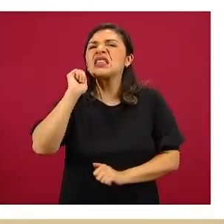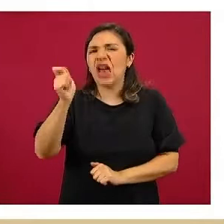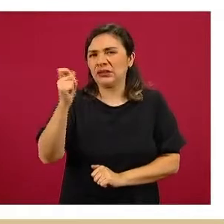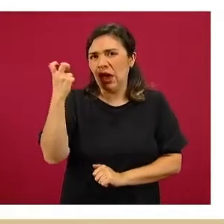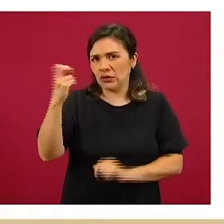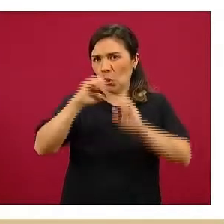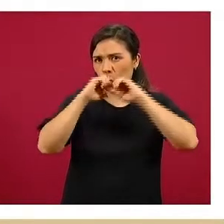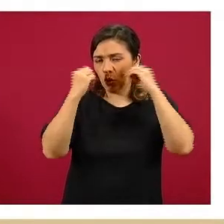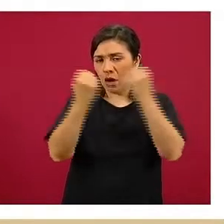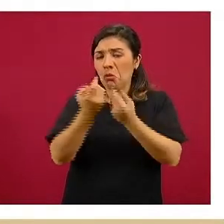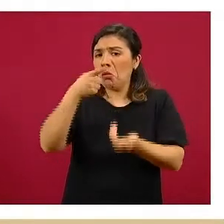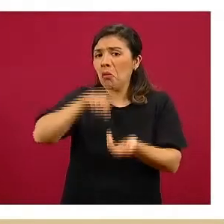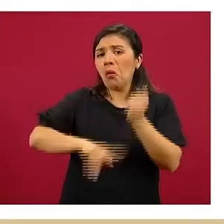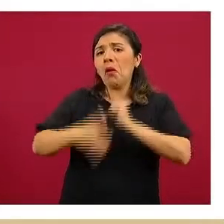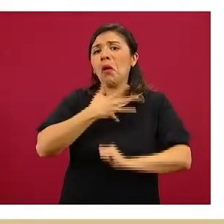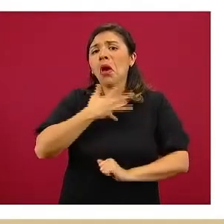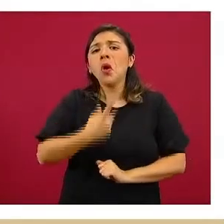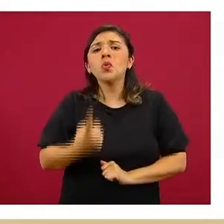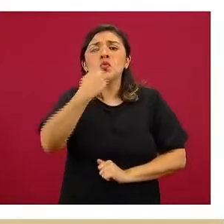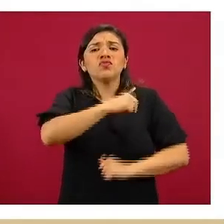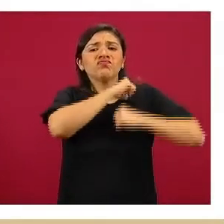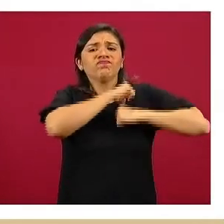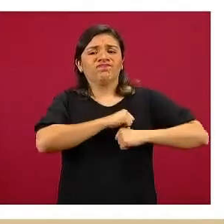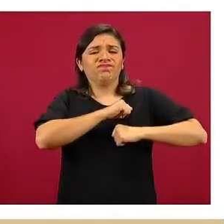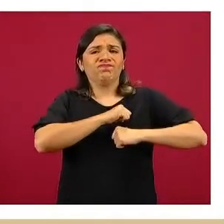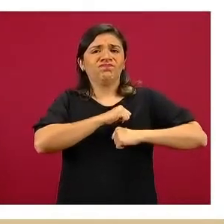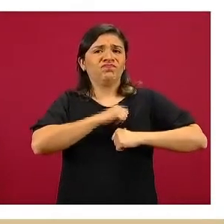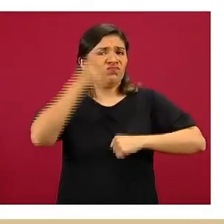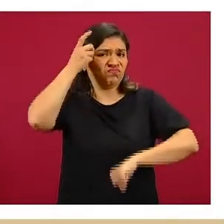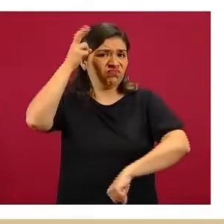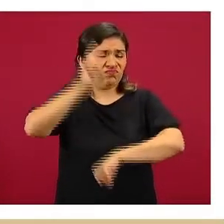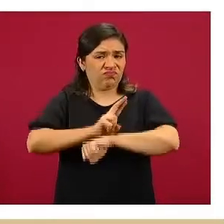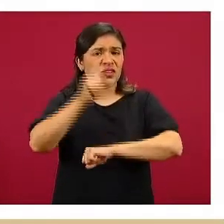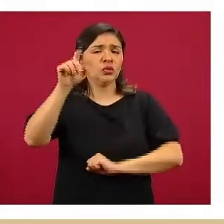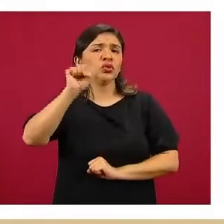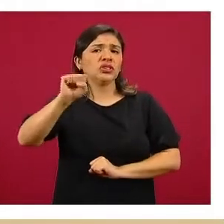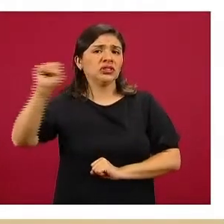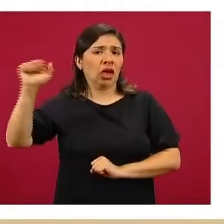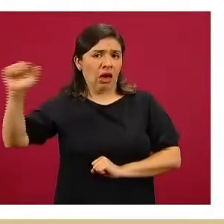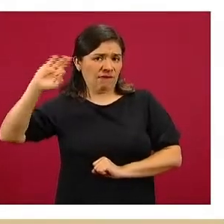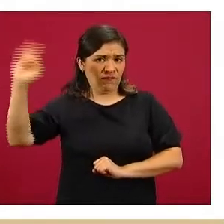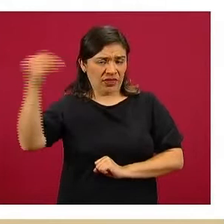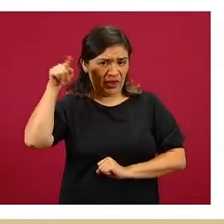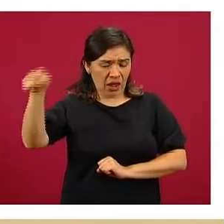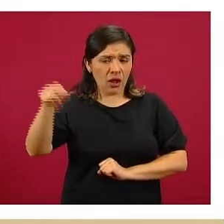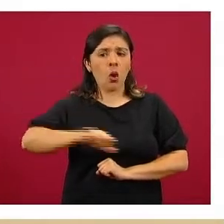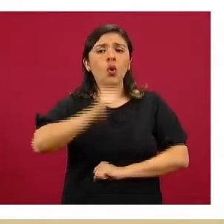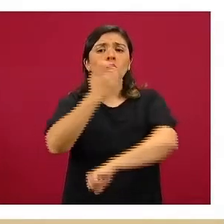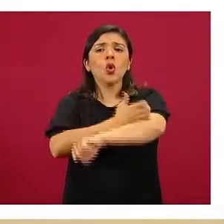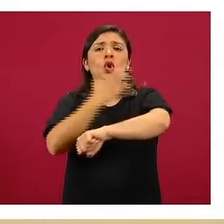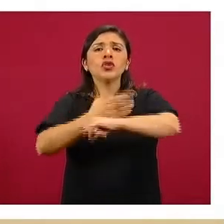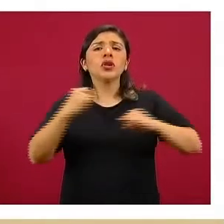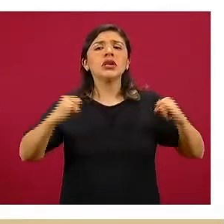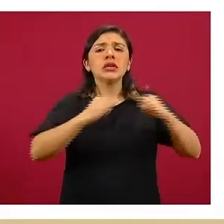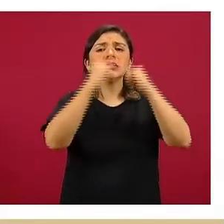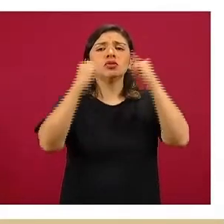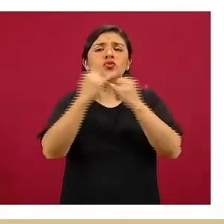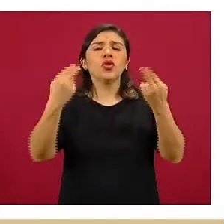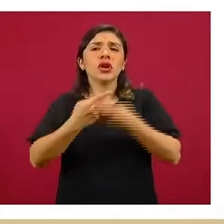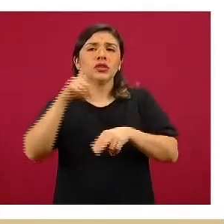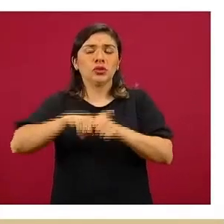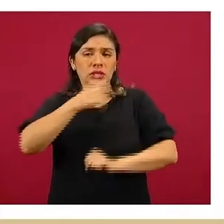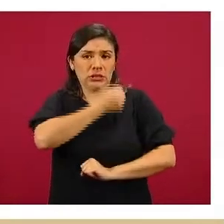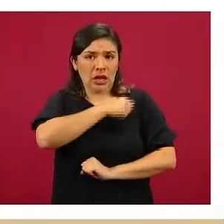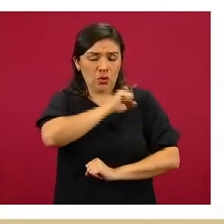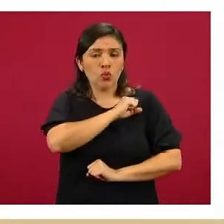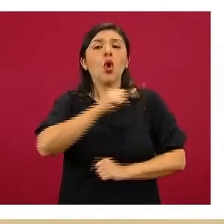está conformada por un órgano rector de la Secretaría de Salud Federal, la Coordinación de Institutos Nacionales de Salud, a